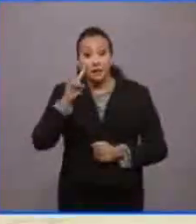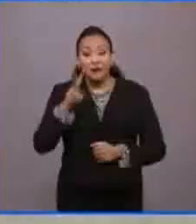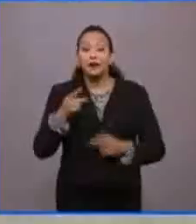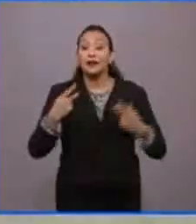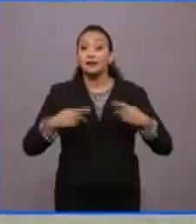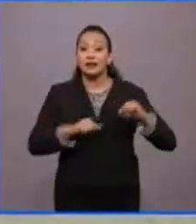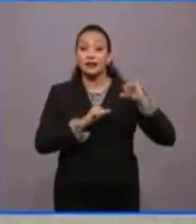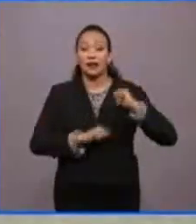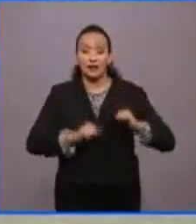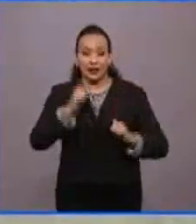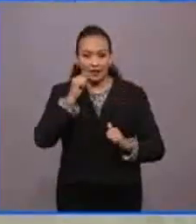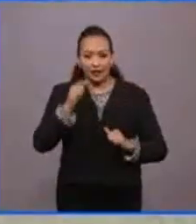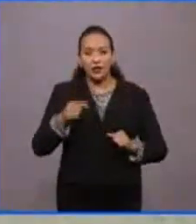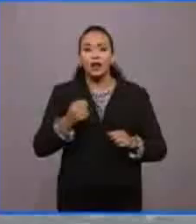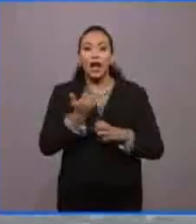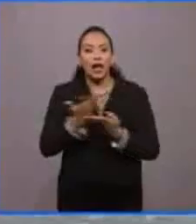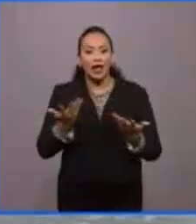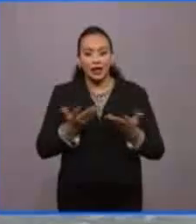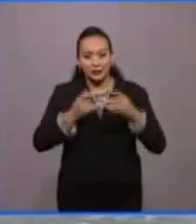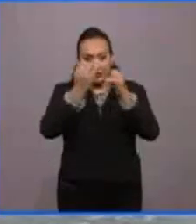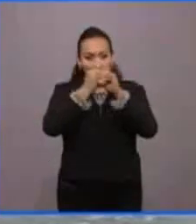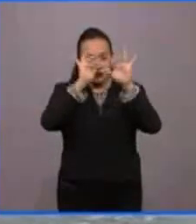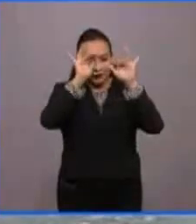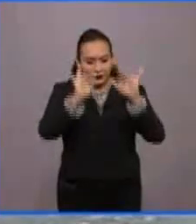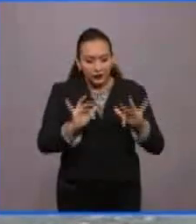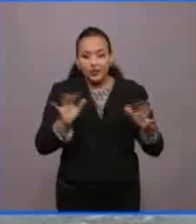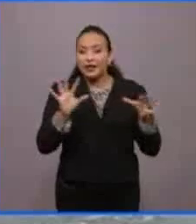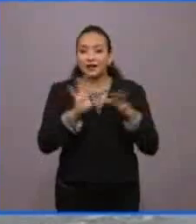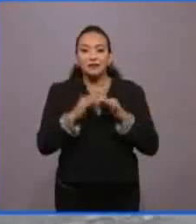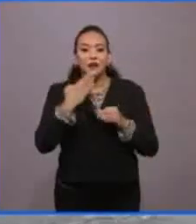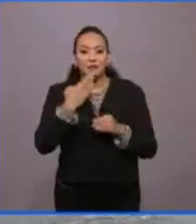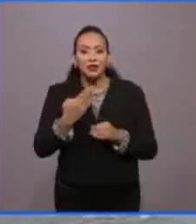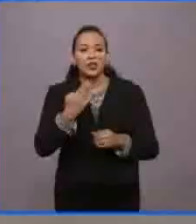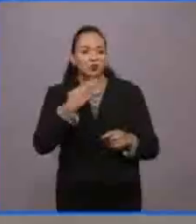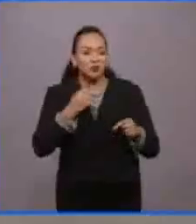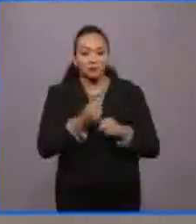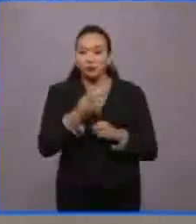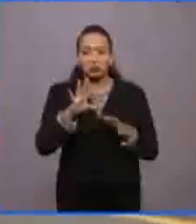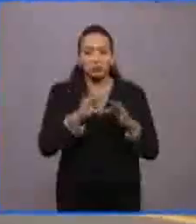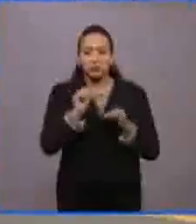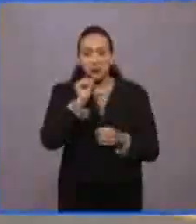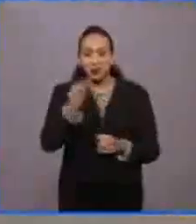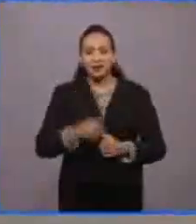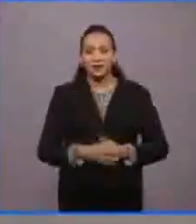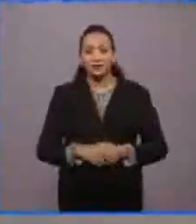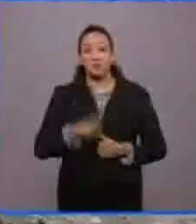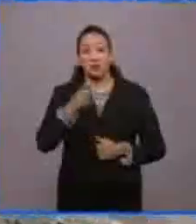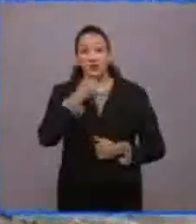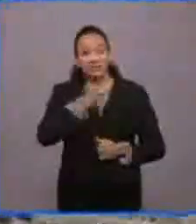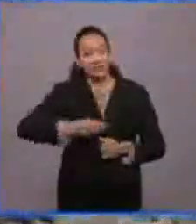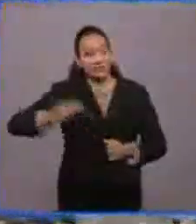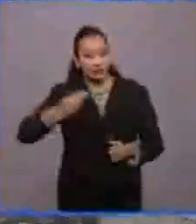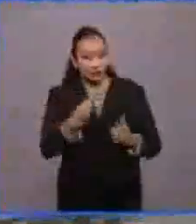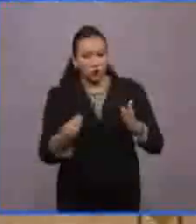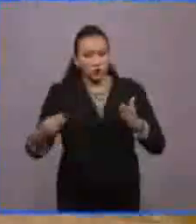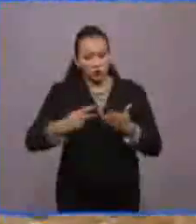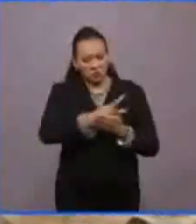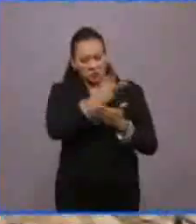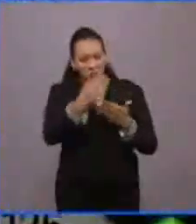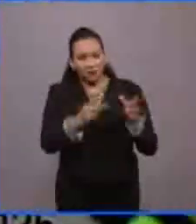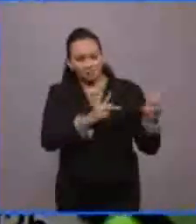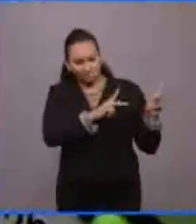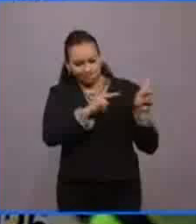de seguridad elaboren informes pormenorizados sobre el uso de la fuerza. Reiteró la urgencia de crear un plan